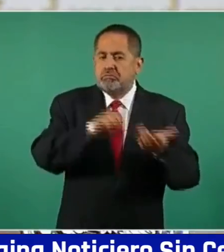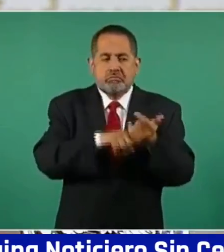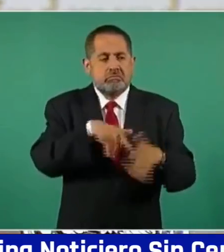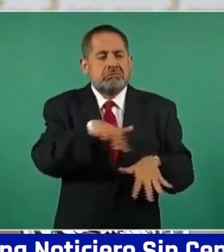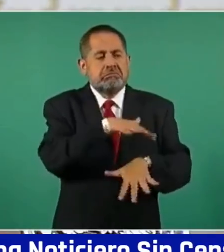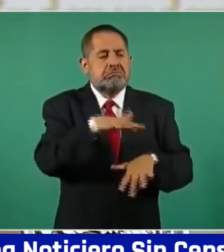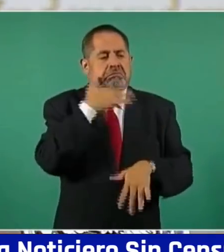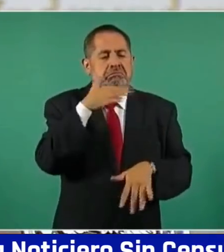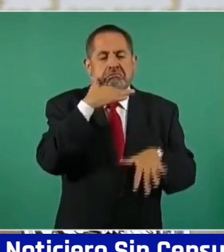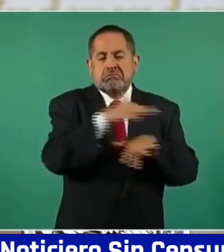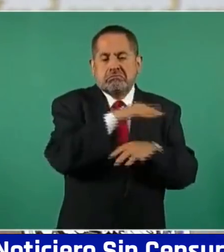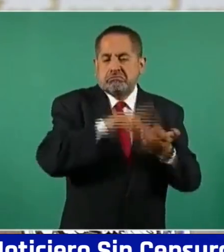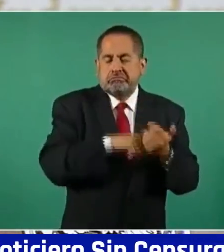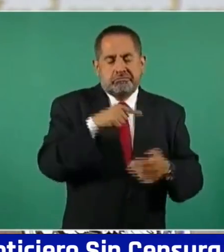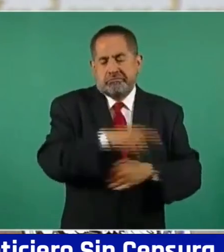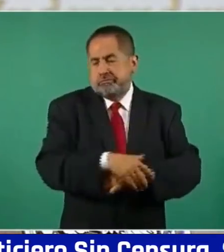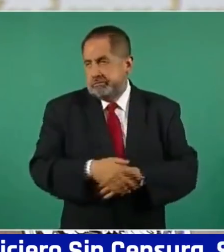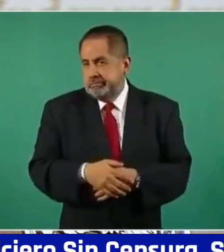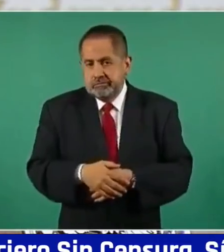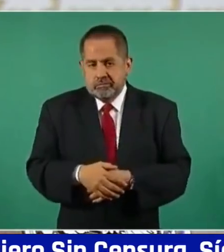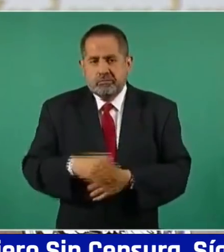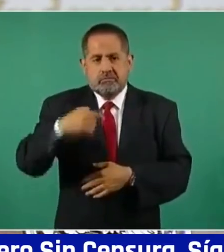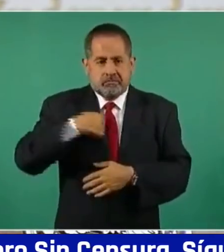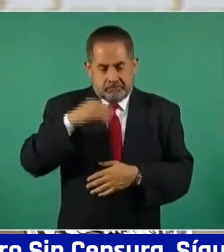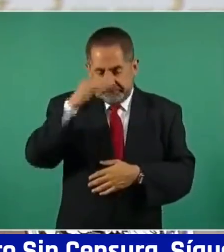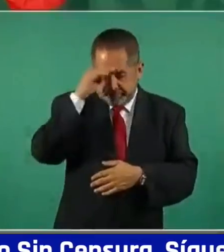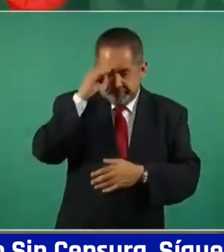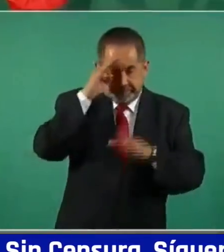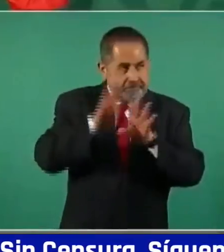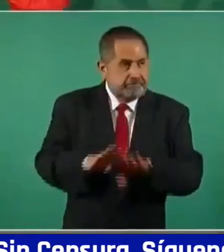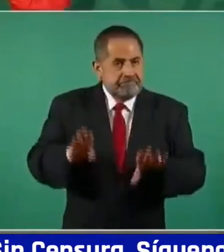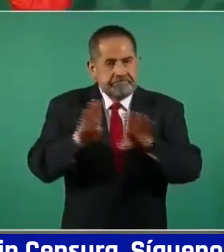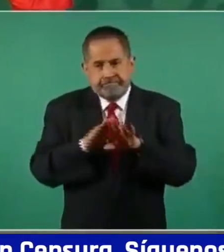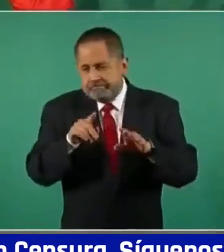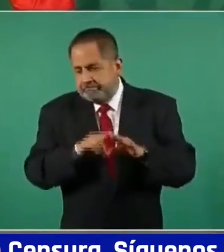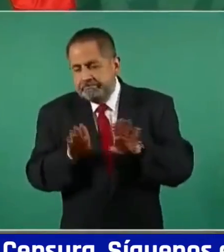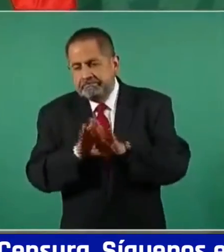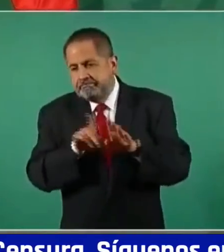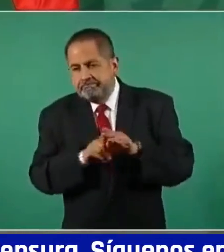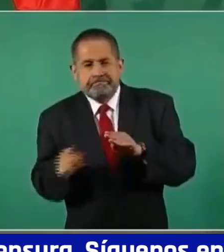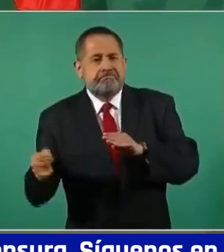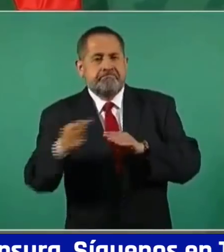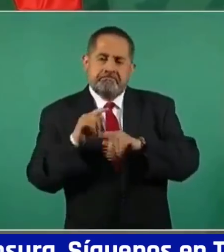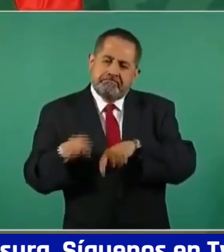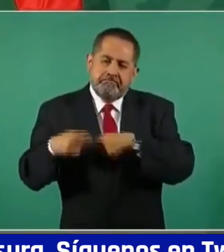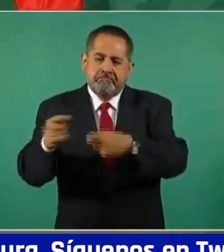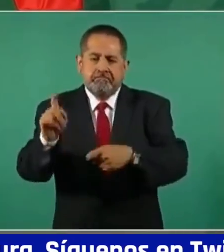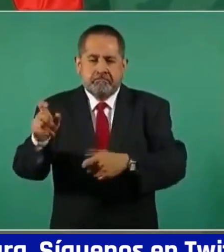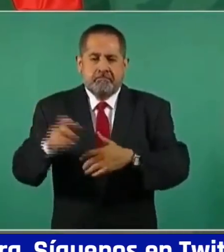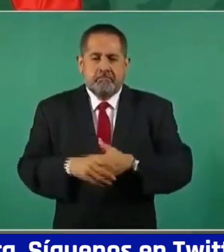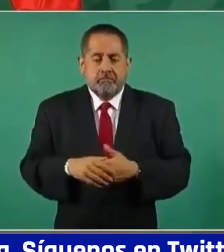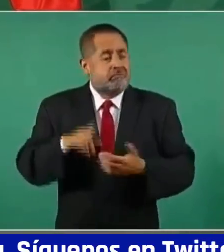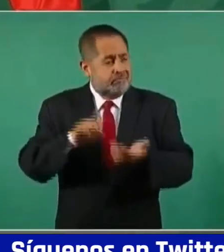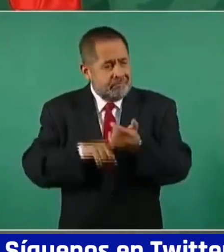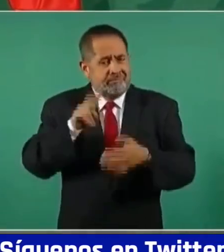politiquería, le ando buscando porque hay cáncer,